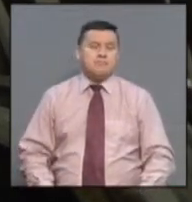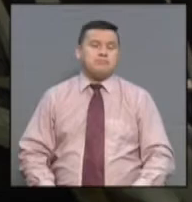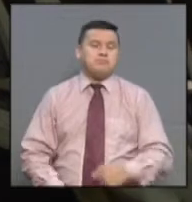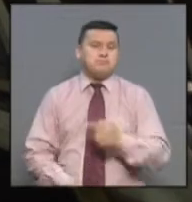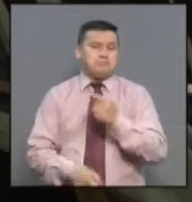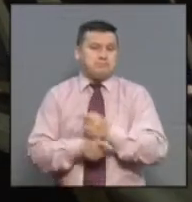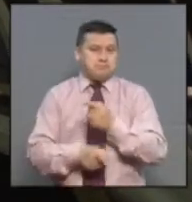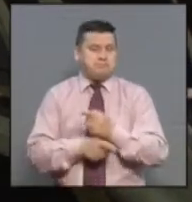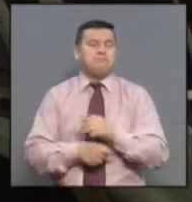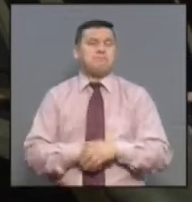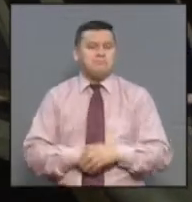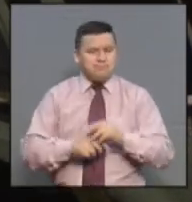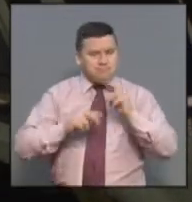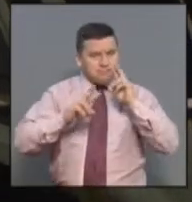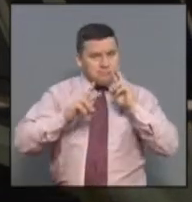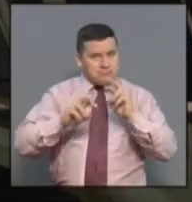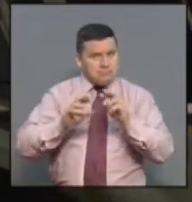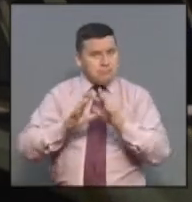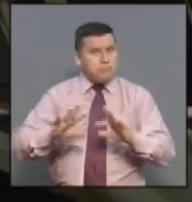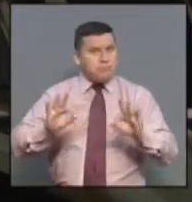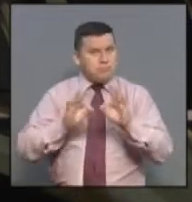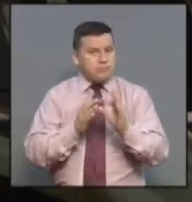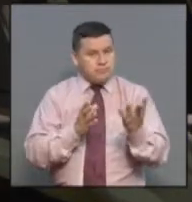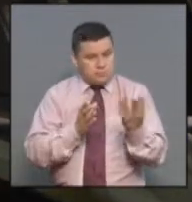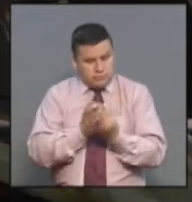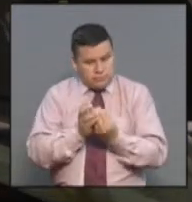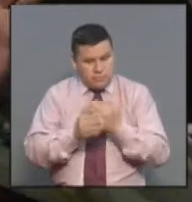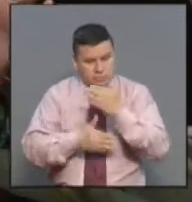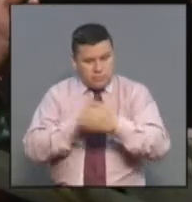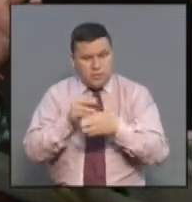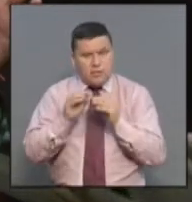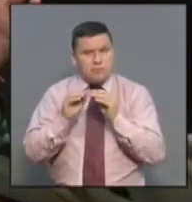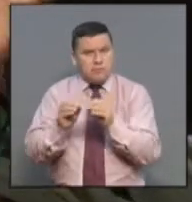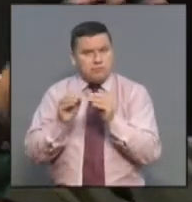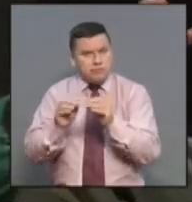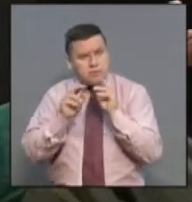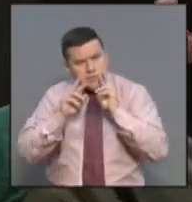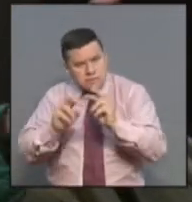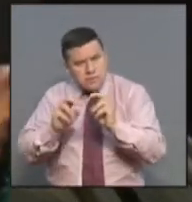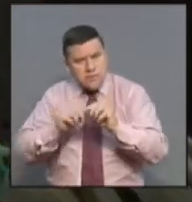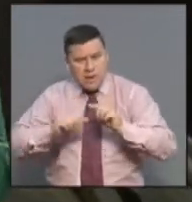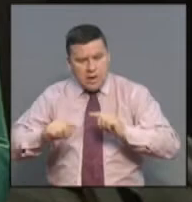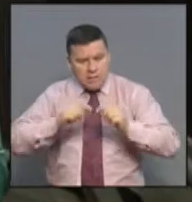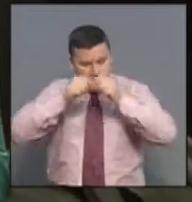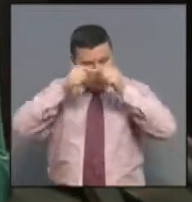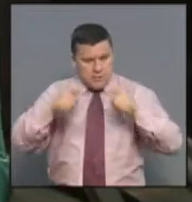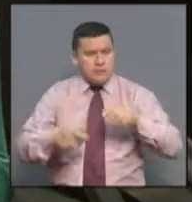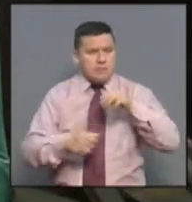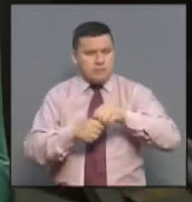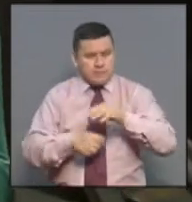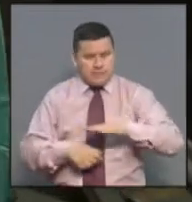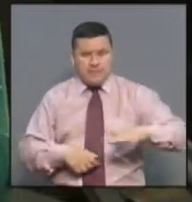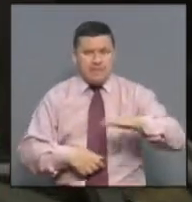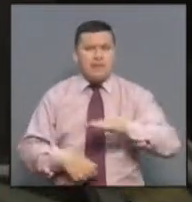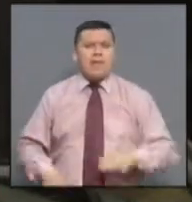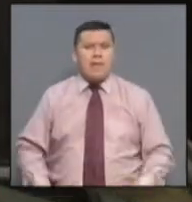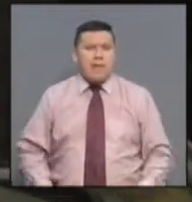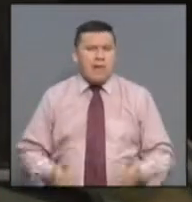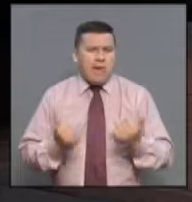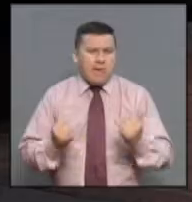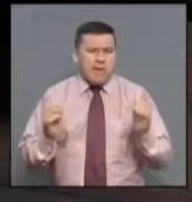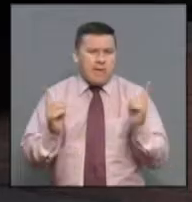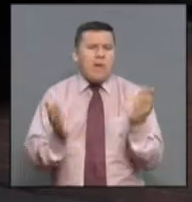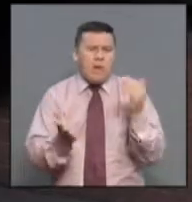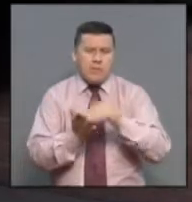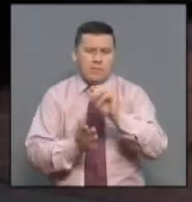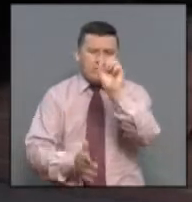Definitivamente es así como la investigación hace parte integral del proceso de formación de los administradores públicos en esta territorial. Vamos con una